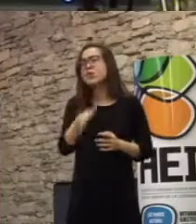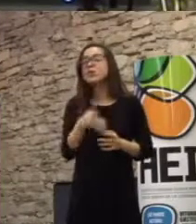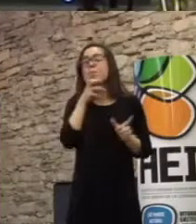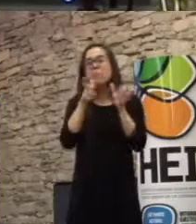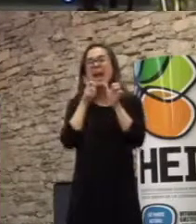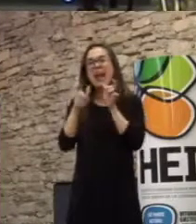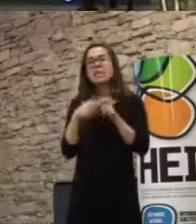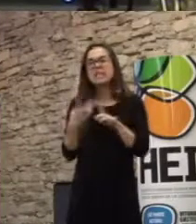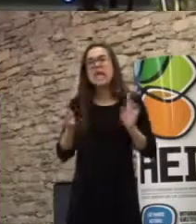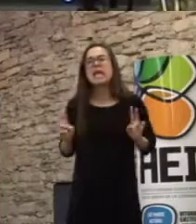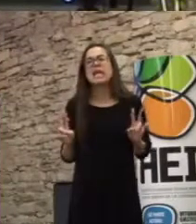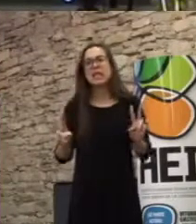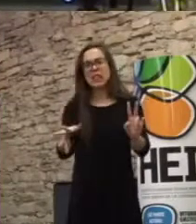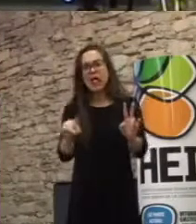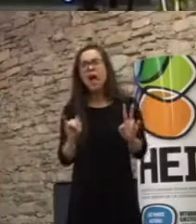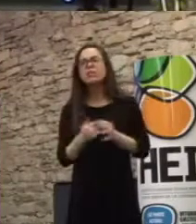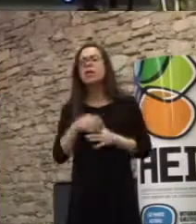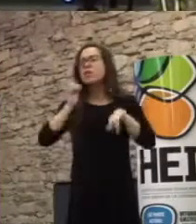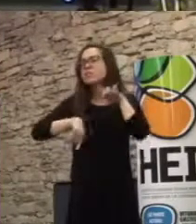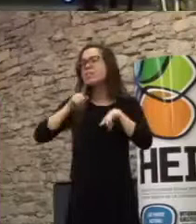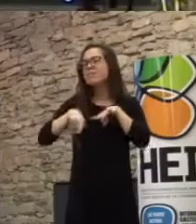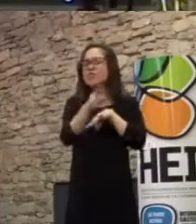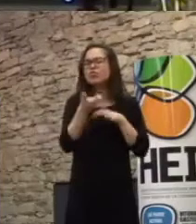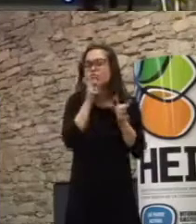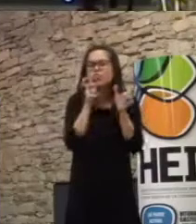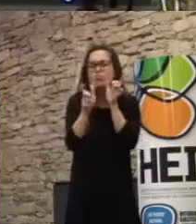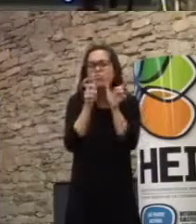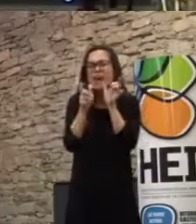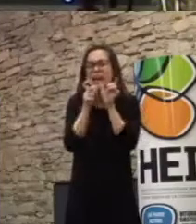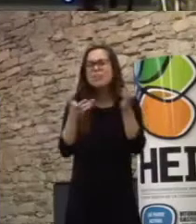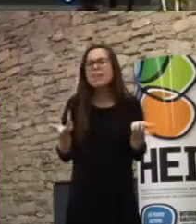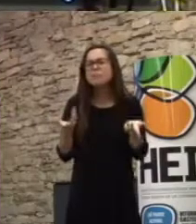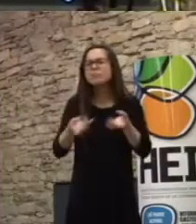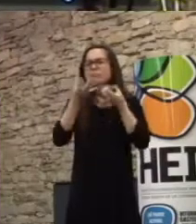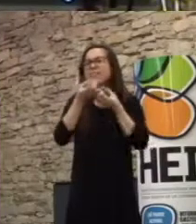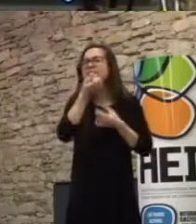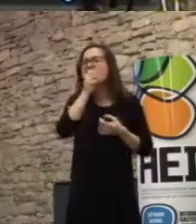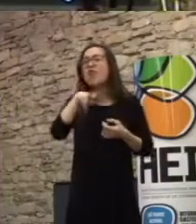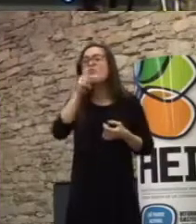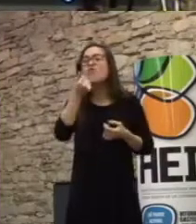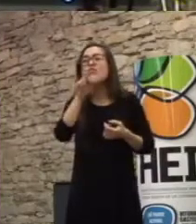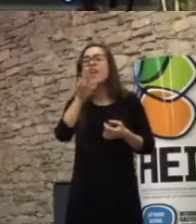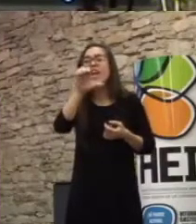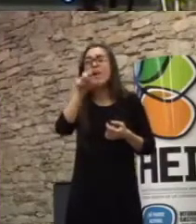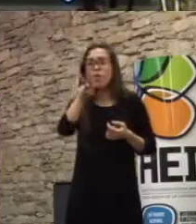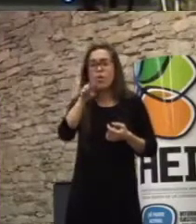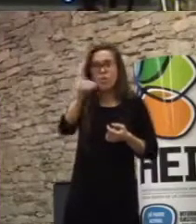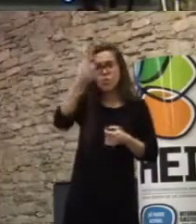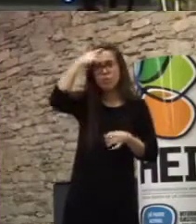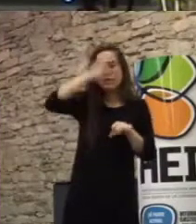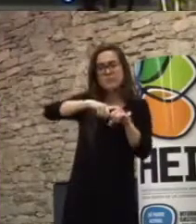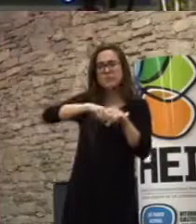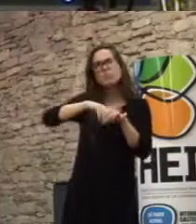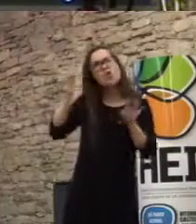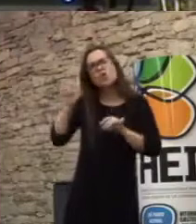entonces dependiendo de las palabras que tú tú mentas de hecho esto lo dijo freud si freud escribió un libro un perdón un discípulo de